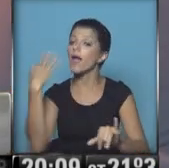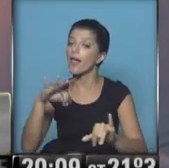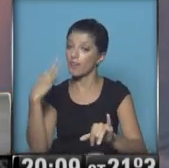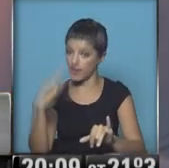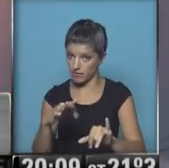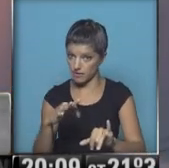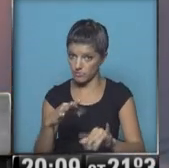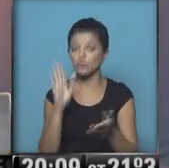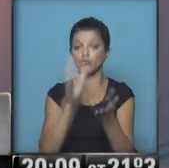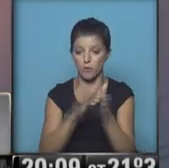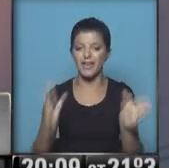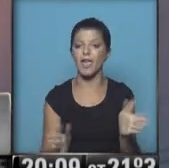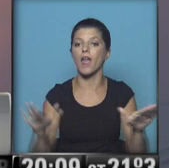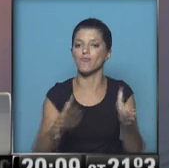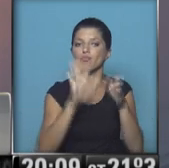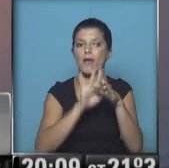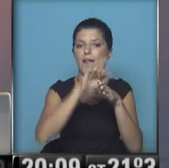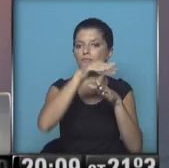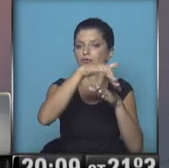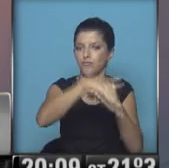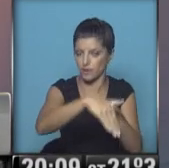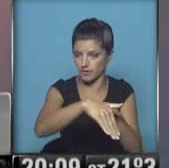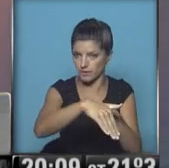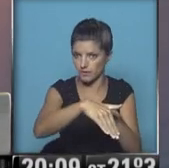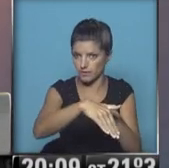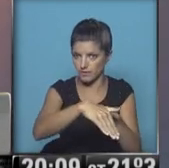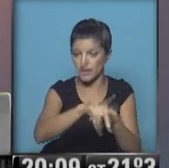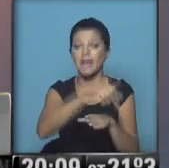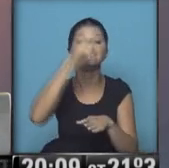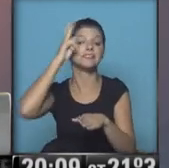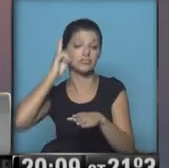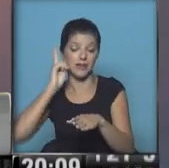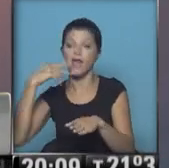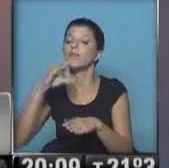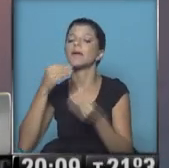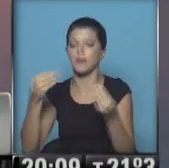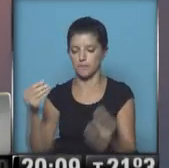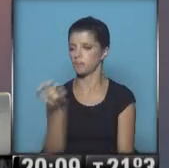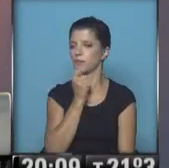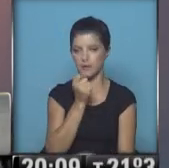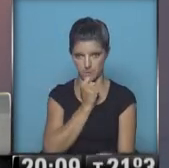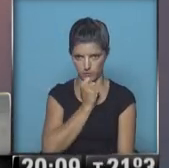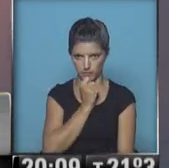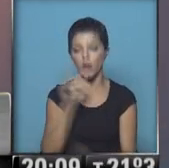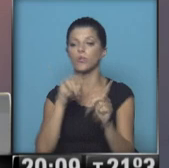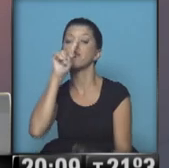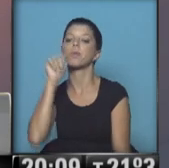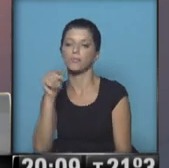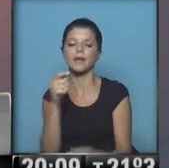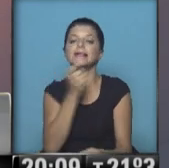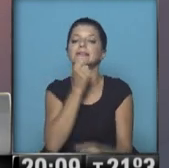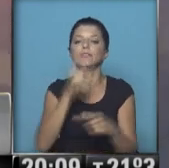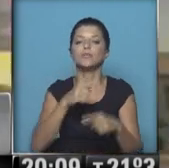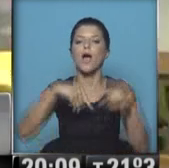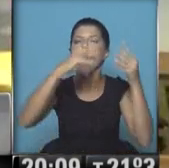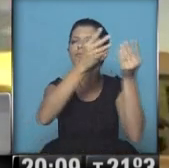a propósito de la erupción del volcán Calbuco en Chile es, por ejemplo, se formula algunas preguntas. ¿Qué hacer ante una lluvia